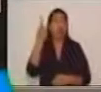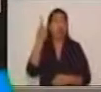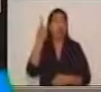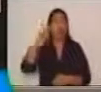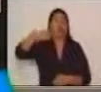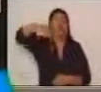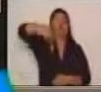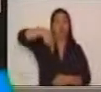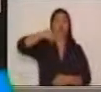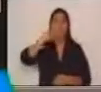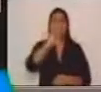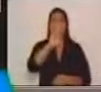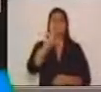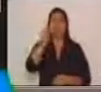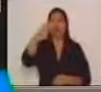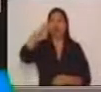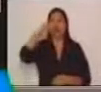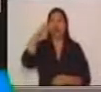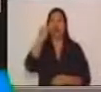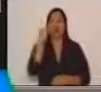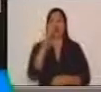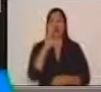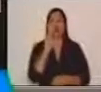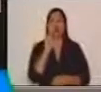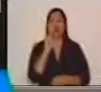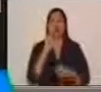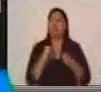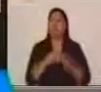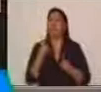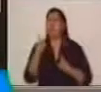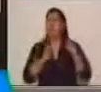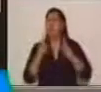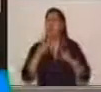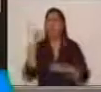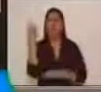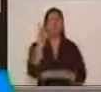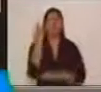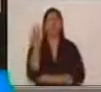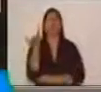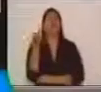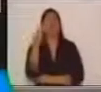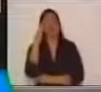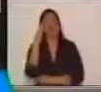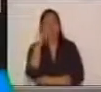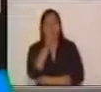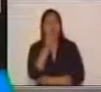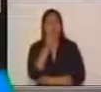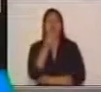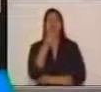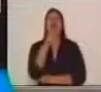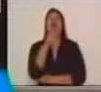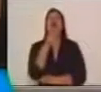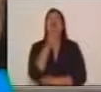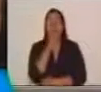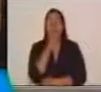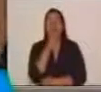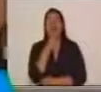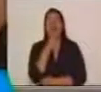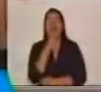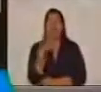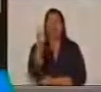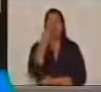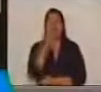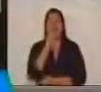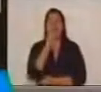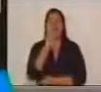en sí, ¿cuál es la clave para que usted pueda determinar que es un género lírico? Bueno, es subjetivo. Si usted ve sentimientos de amor,